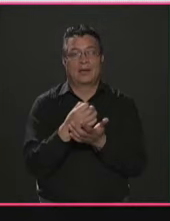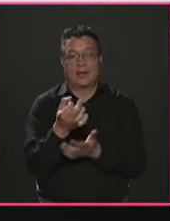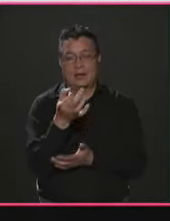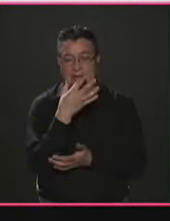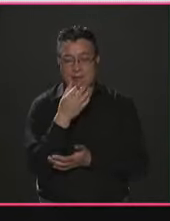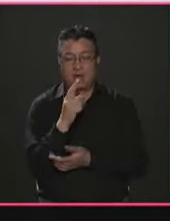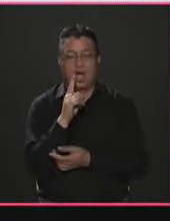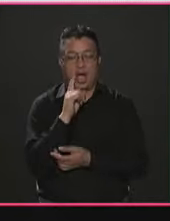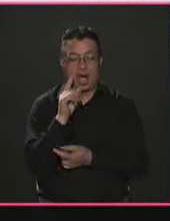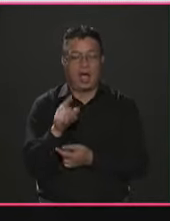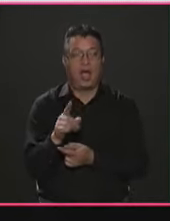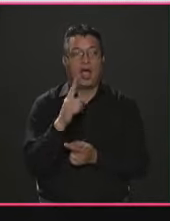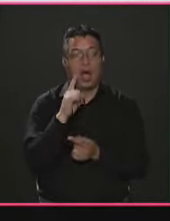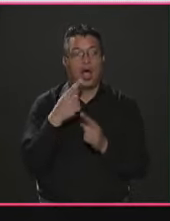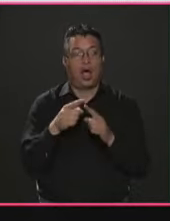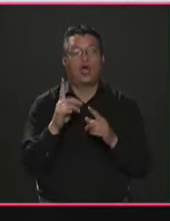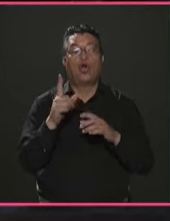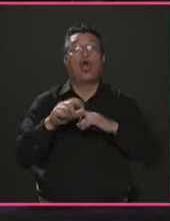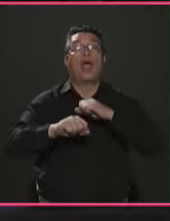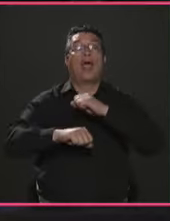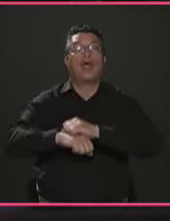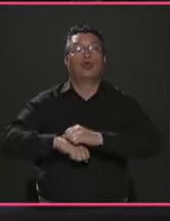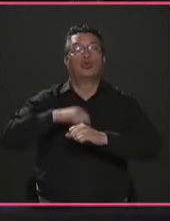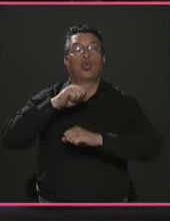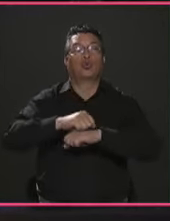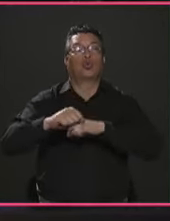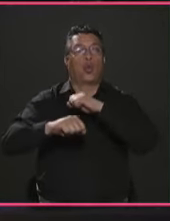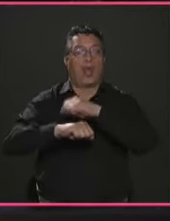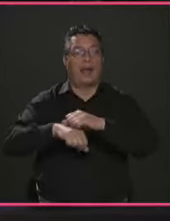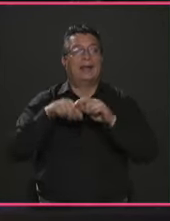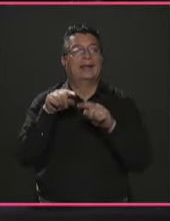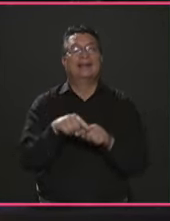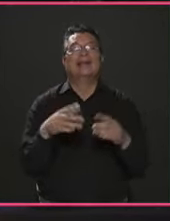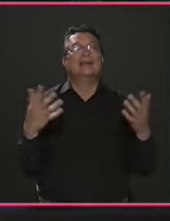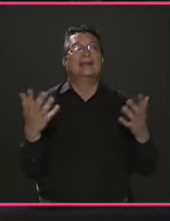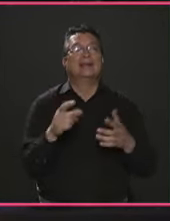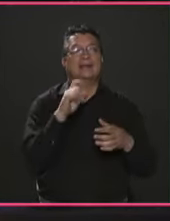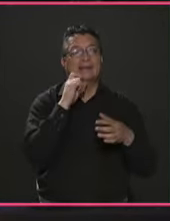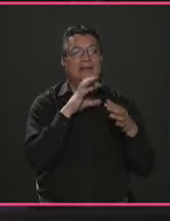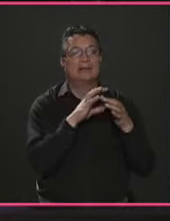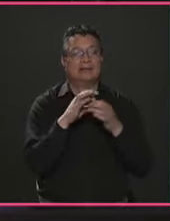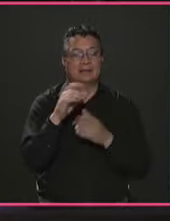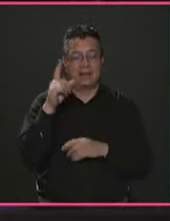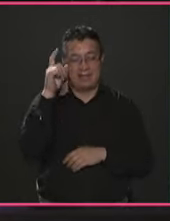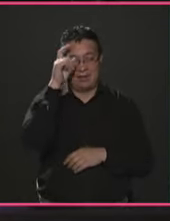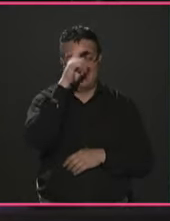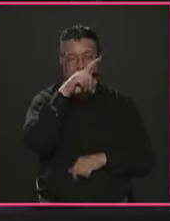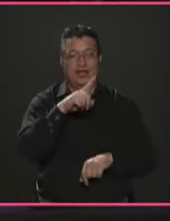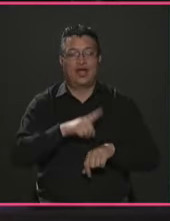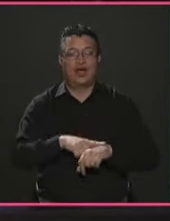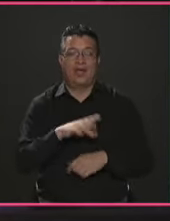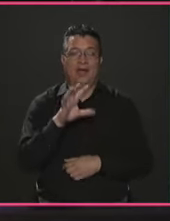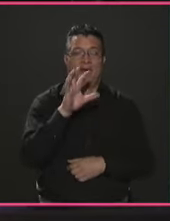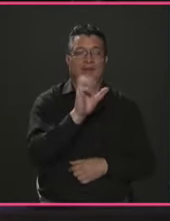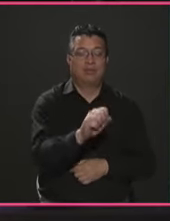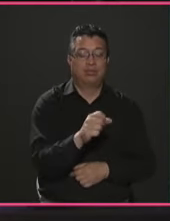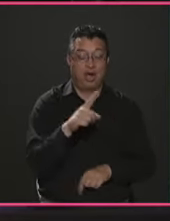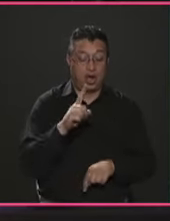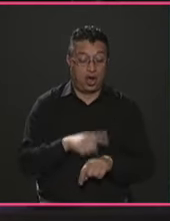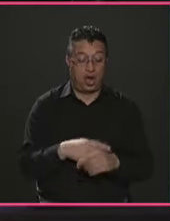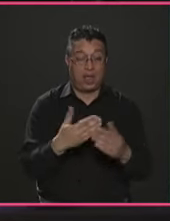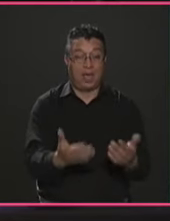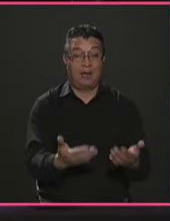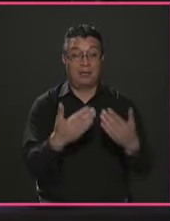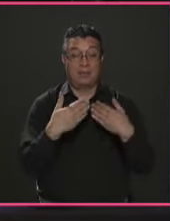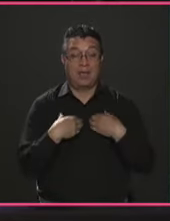son del tipo que llamamos estructurales quiere decir que cuesta conseguir hora que si la hora que me dan a lo